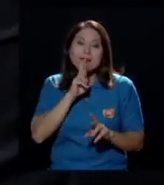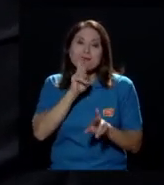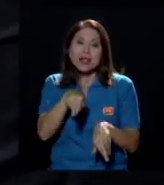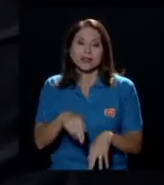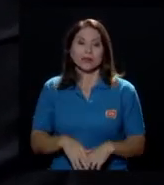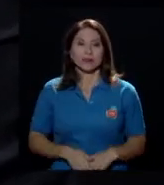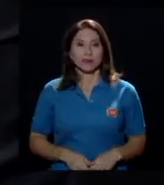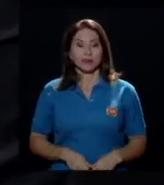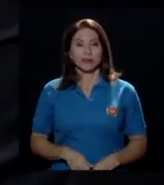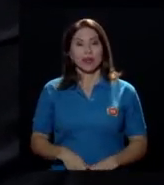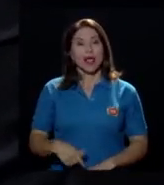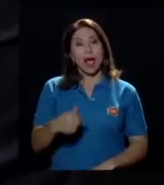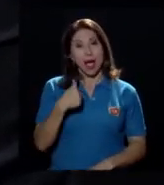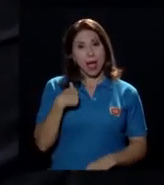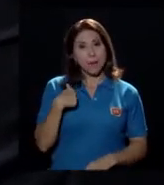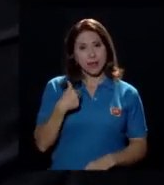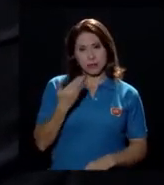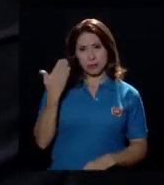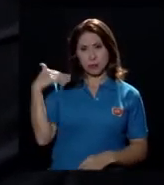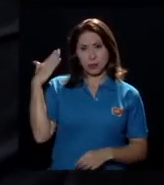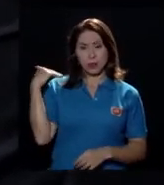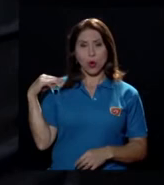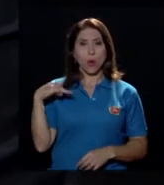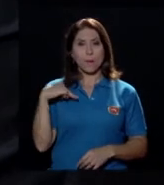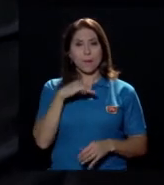tocó, siendo ministro,